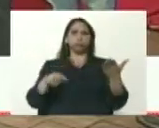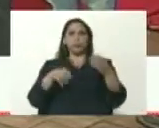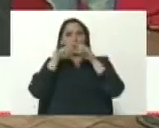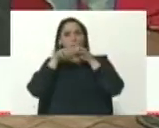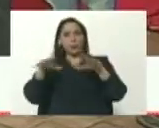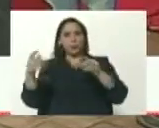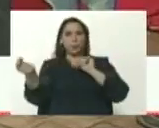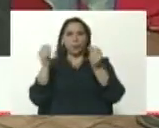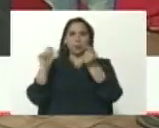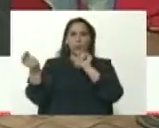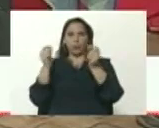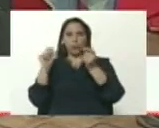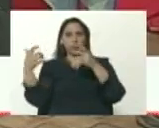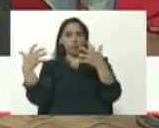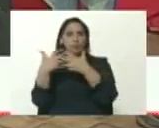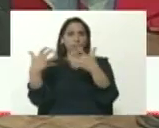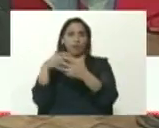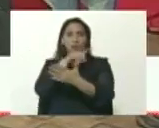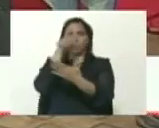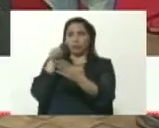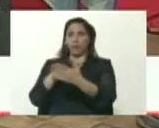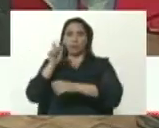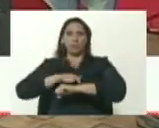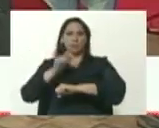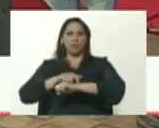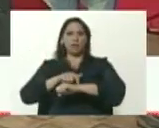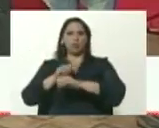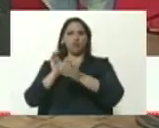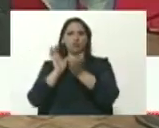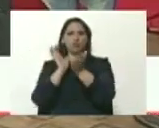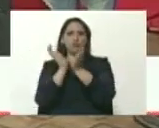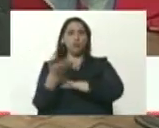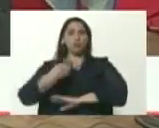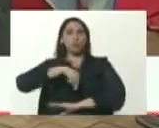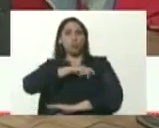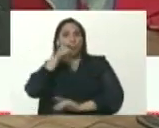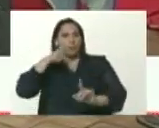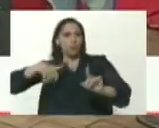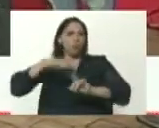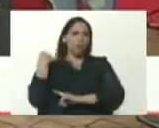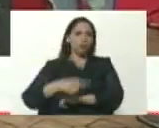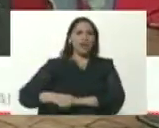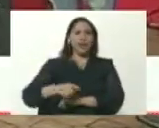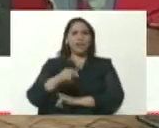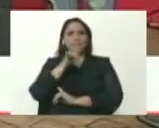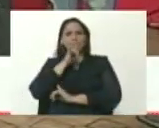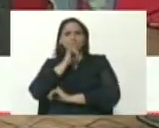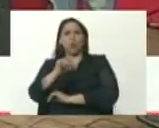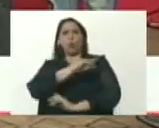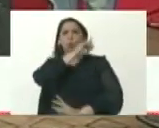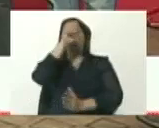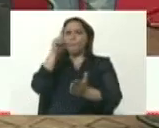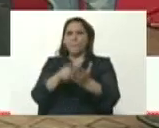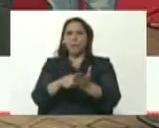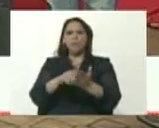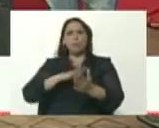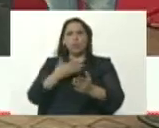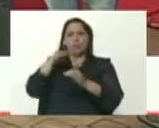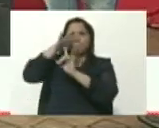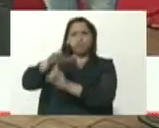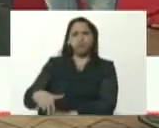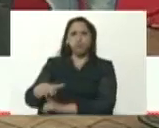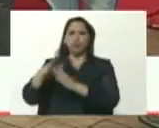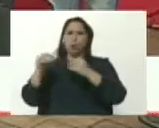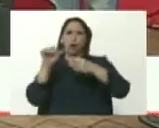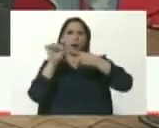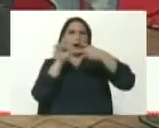debate de la guerra total en tiempos de globalización, para que nuestro pueblo tenga toda la información para poder derrotar en todas las